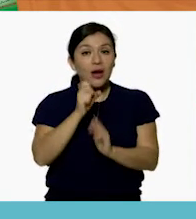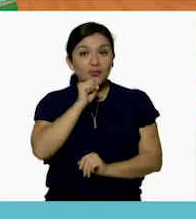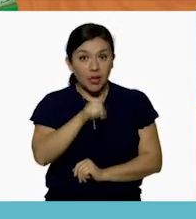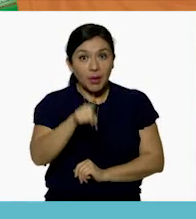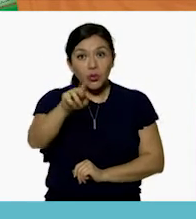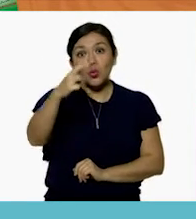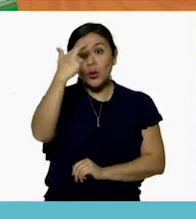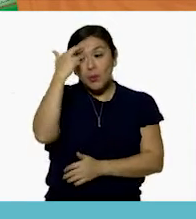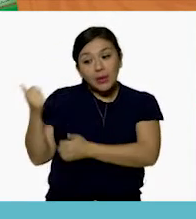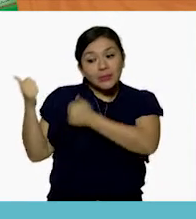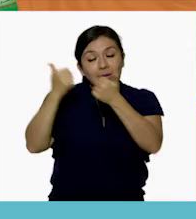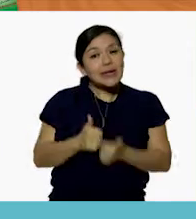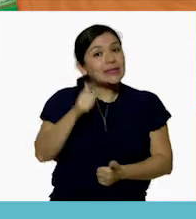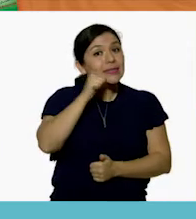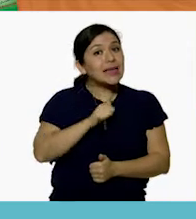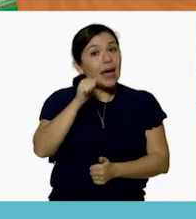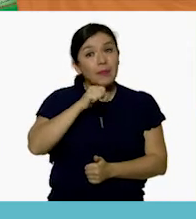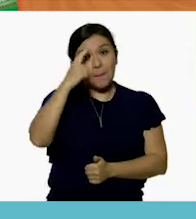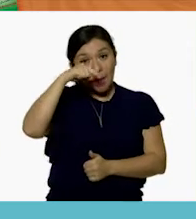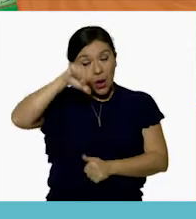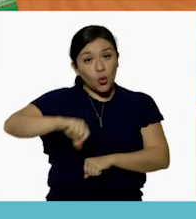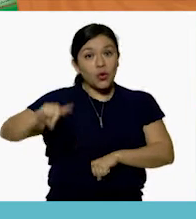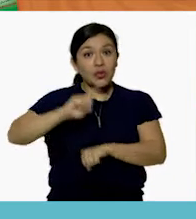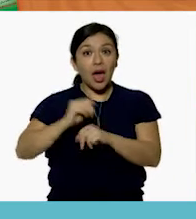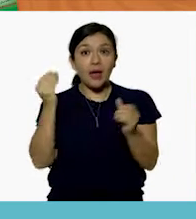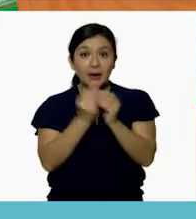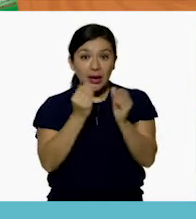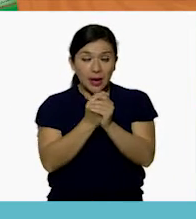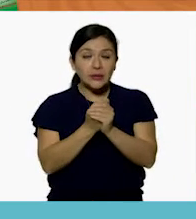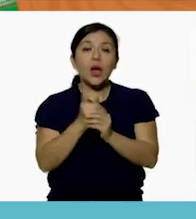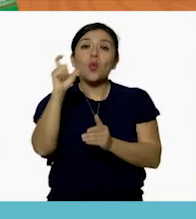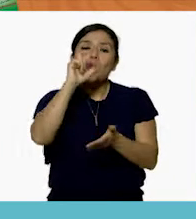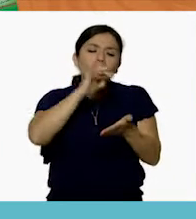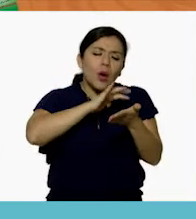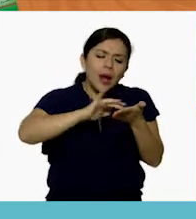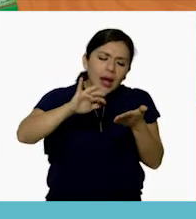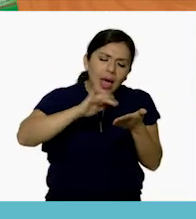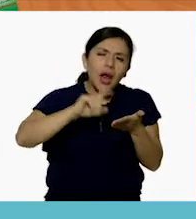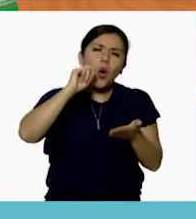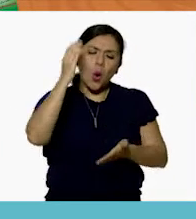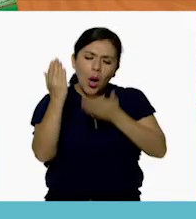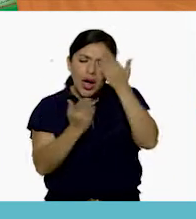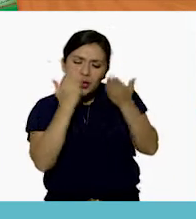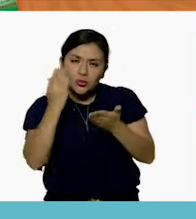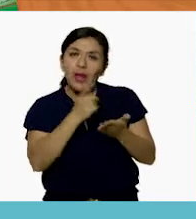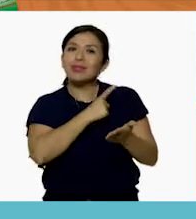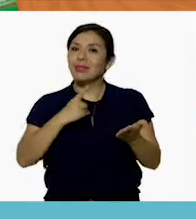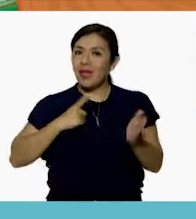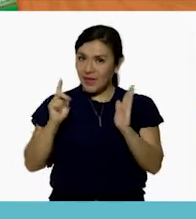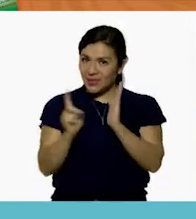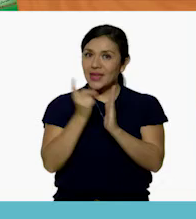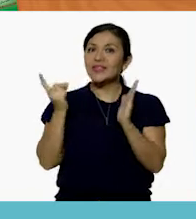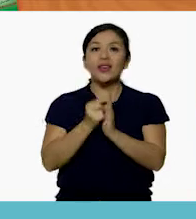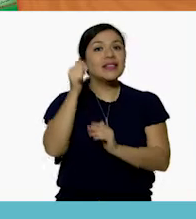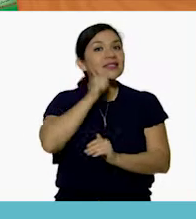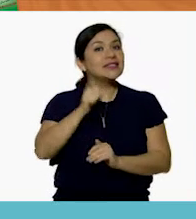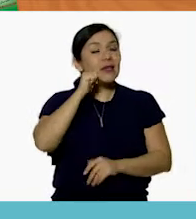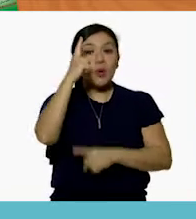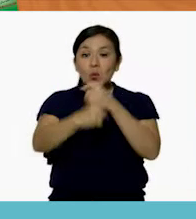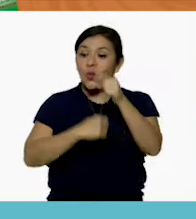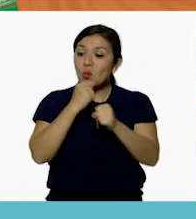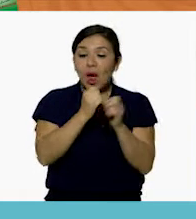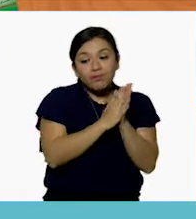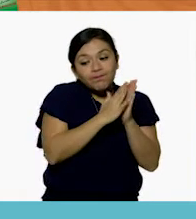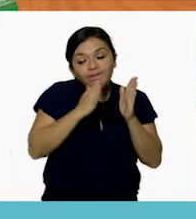Recuerden tenerlo siempre a la mano durante esta clase y también al leer o al estudiar otras asignaturas durante todo el ciclo